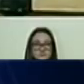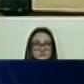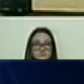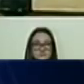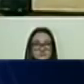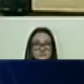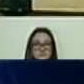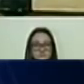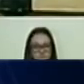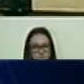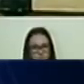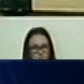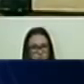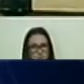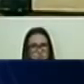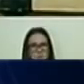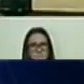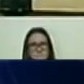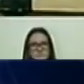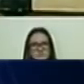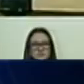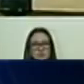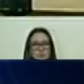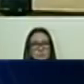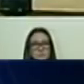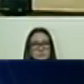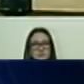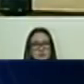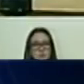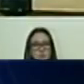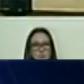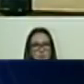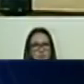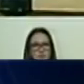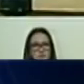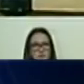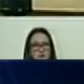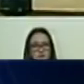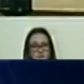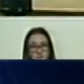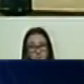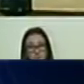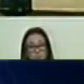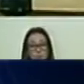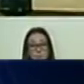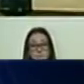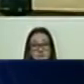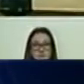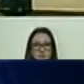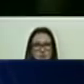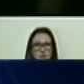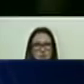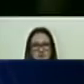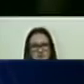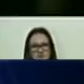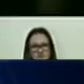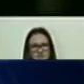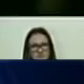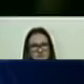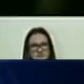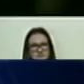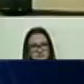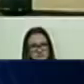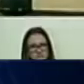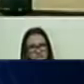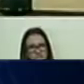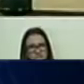Saca la cuenta. 25.000 bolívares a 1 millón o más. ¿Quién hace sacrificio? ¿Quién le